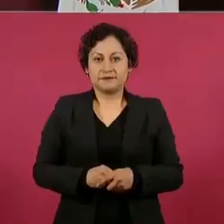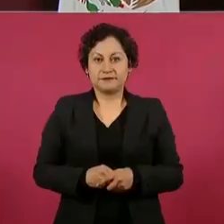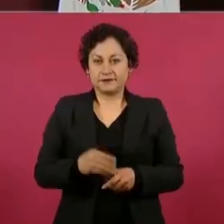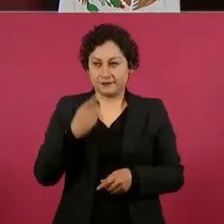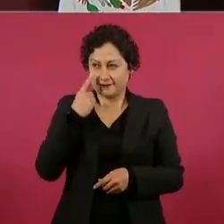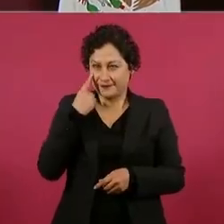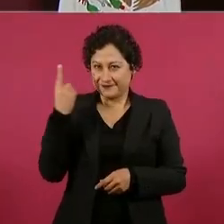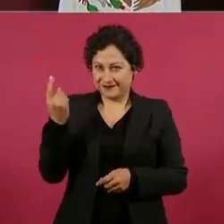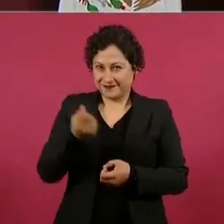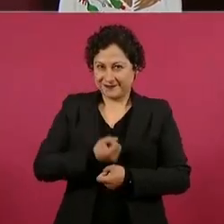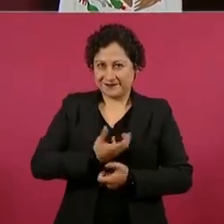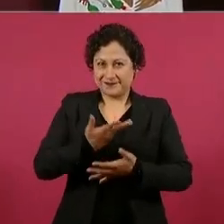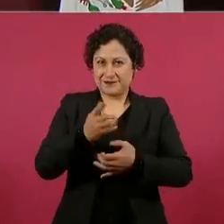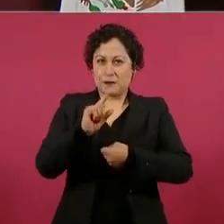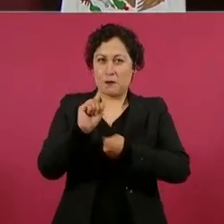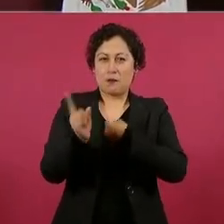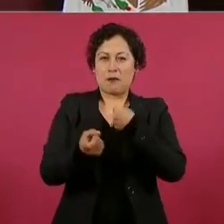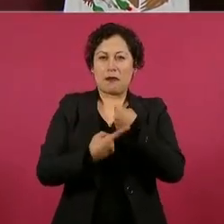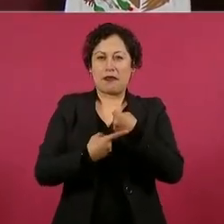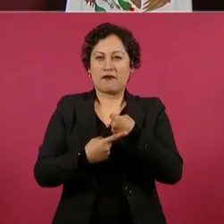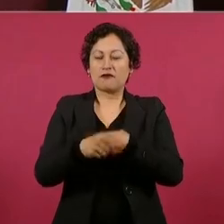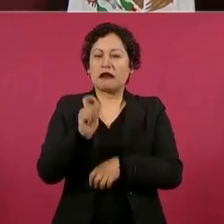el poder